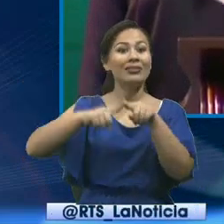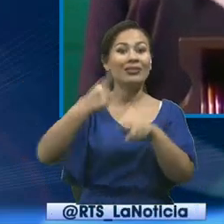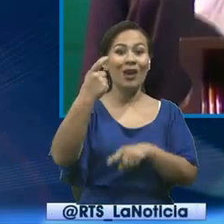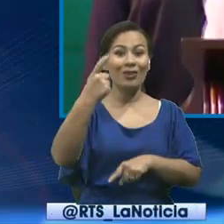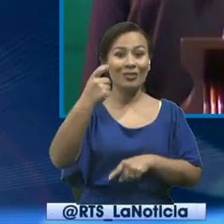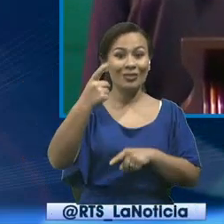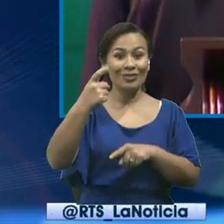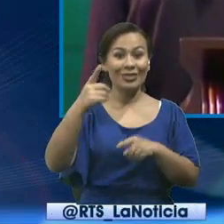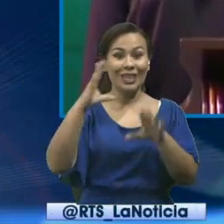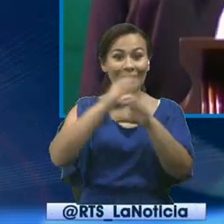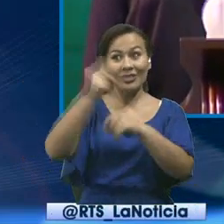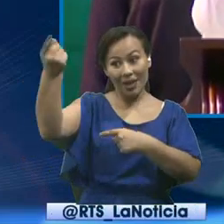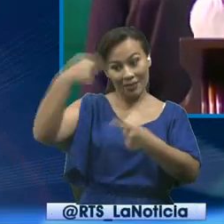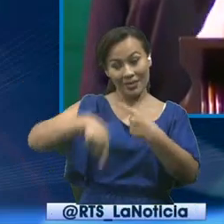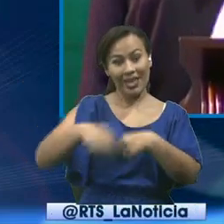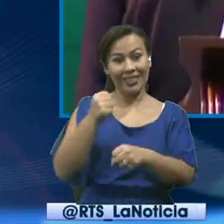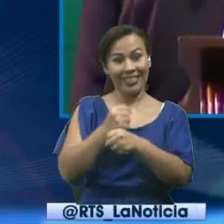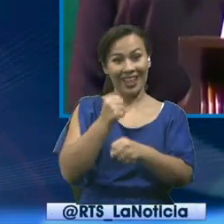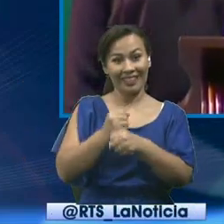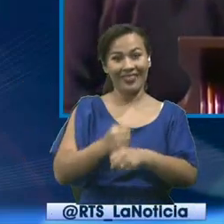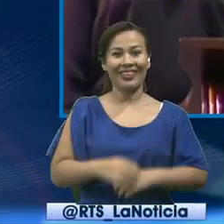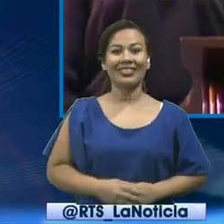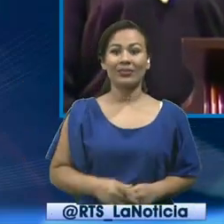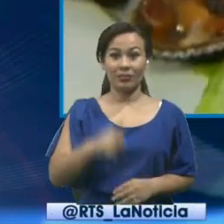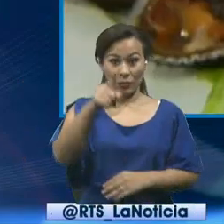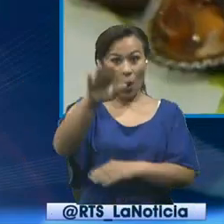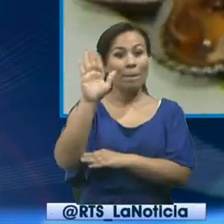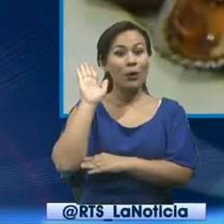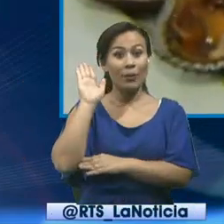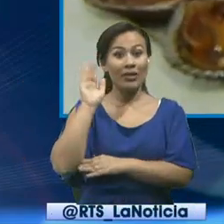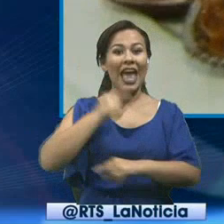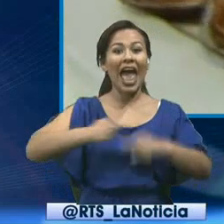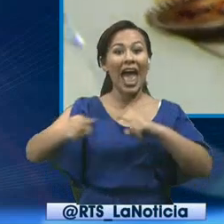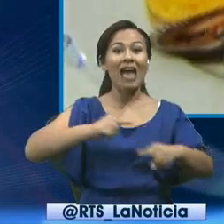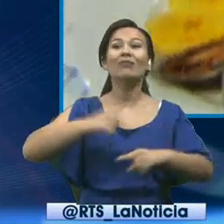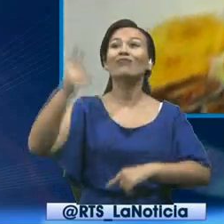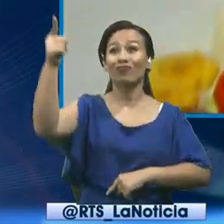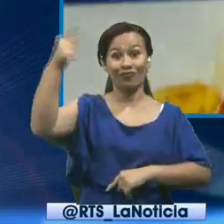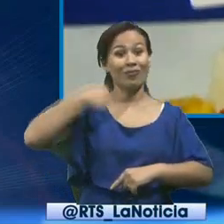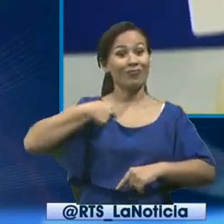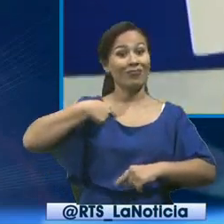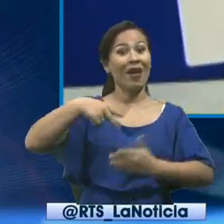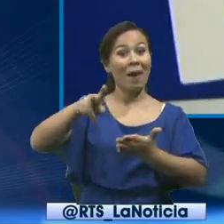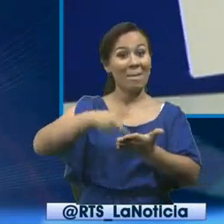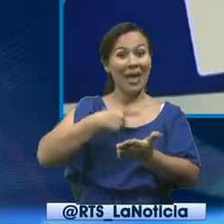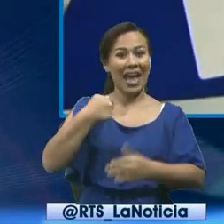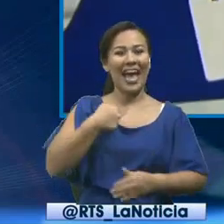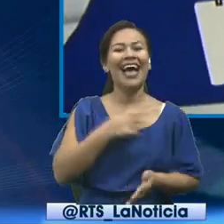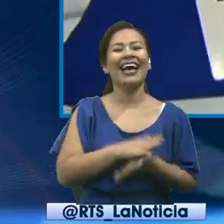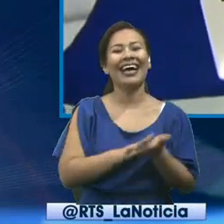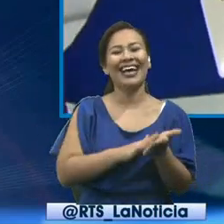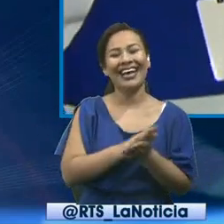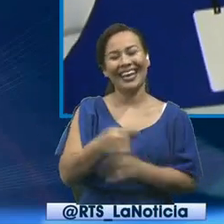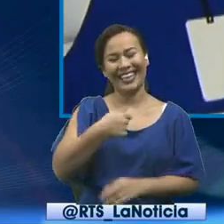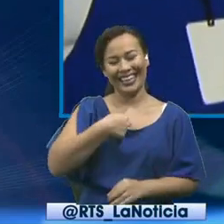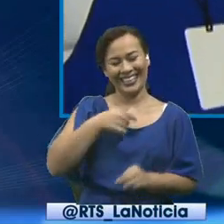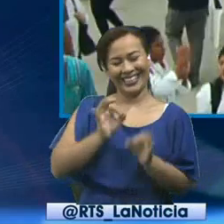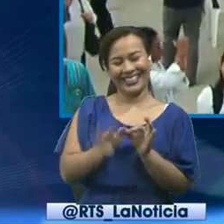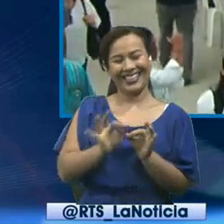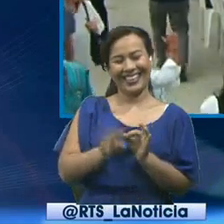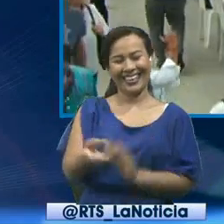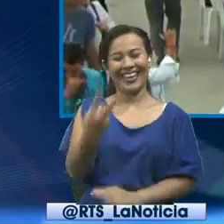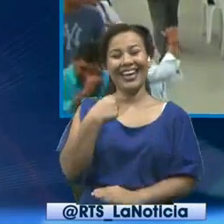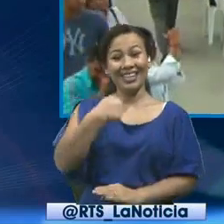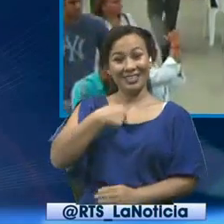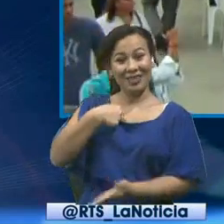le aceptamos. No hay problema. Ya ha prometido pagarnos a todos, entre la productora y la compañera de señas, que la doctora, la que ustedes ven